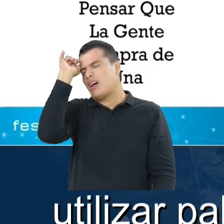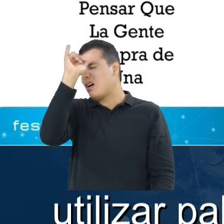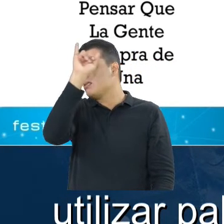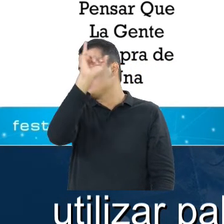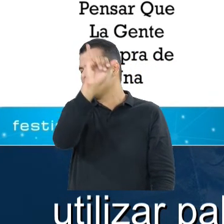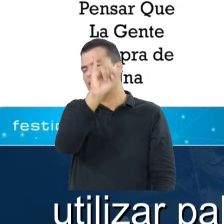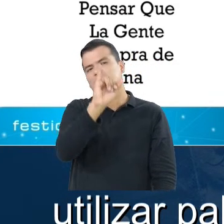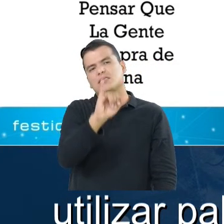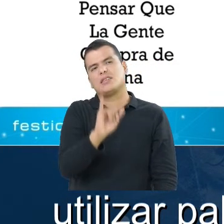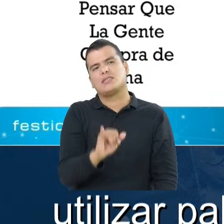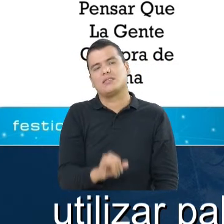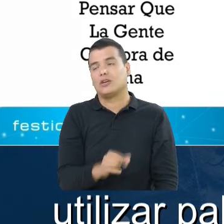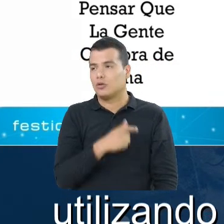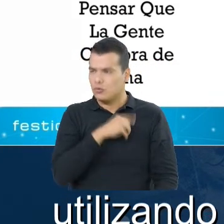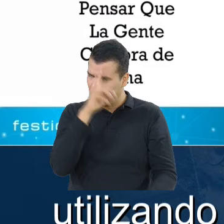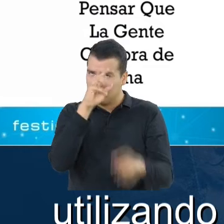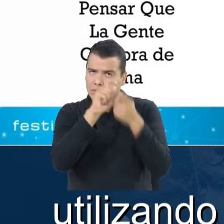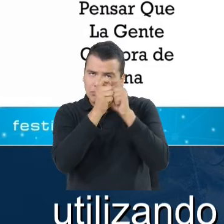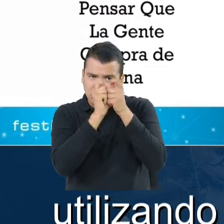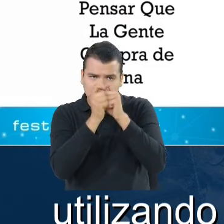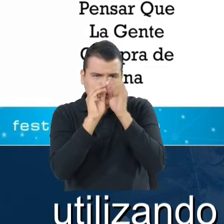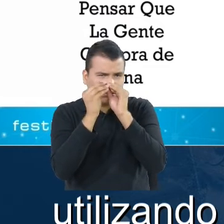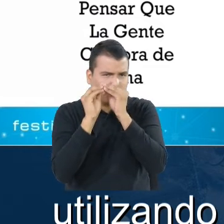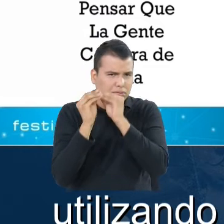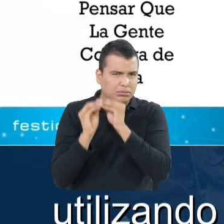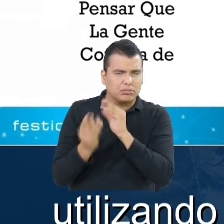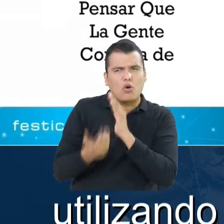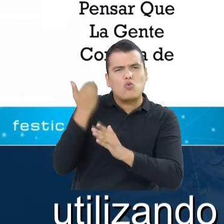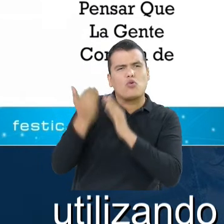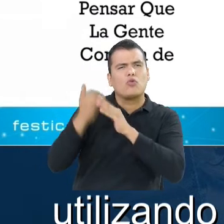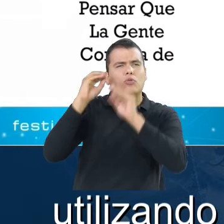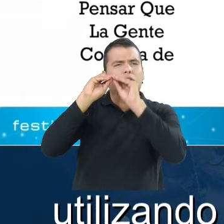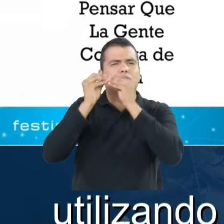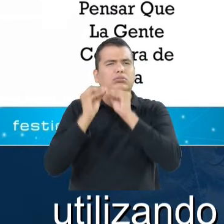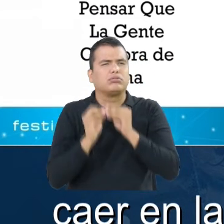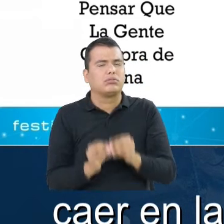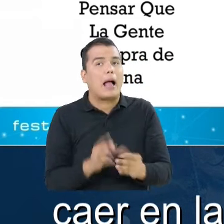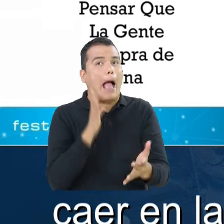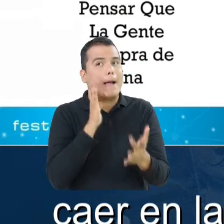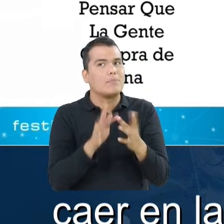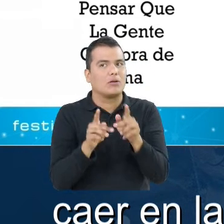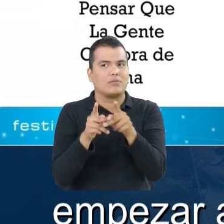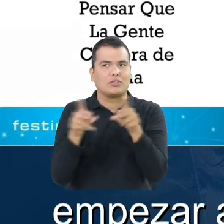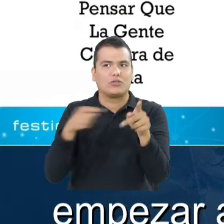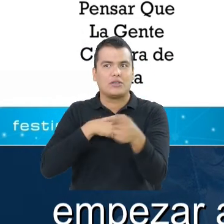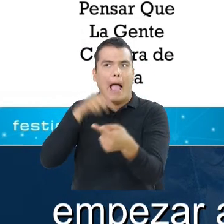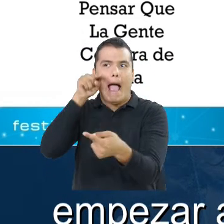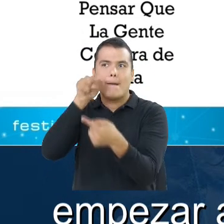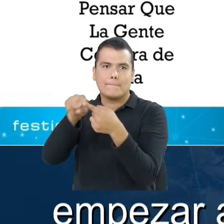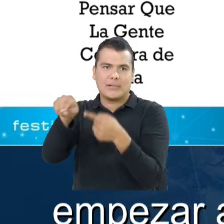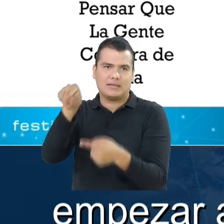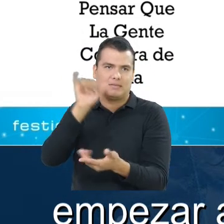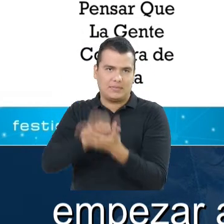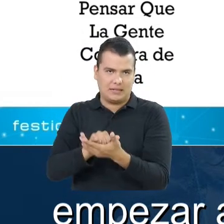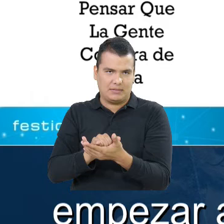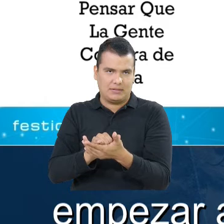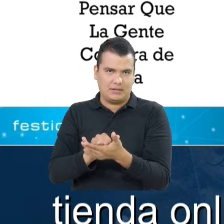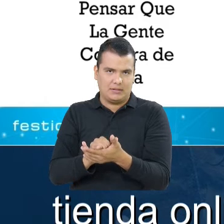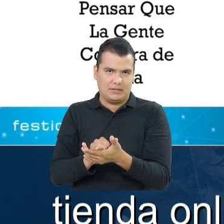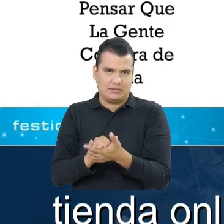los templates, sino empezar a personalizar un poco más mi tienda online de acuerdo a la persona que le voy a vender. Y